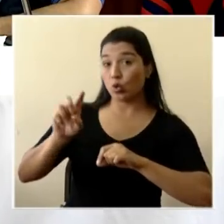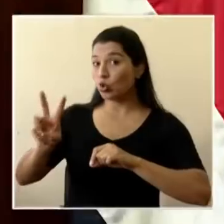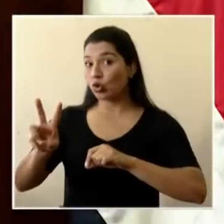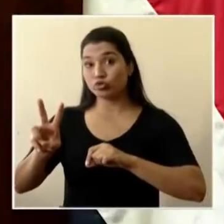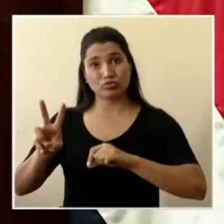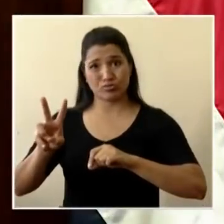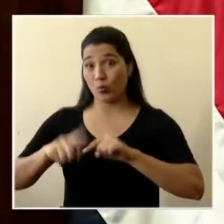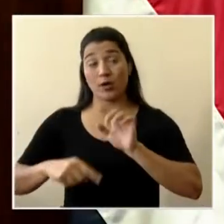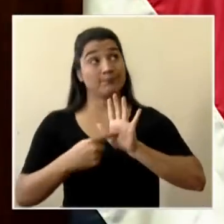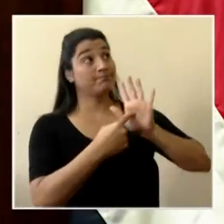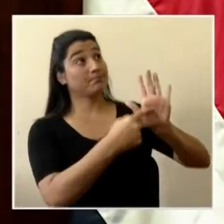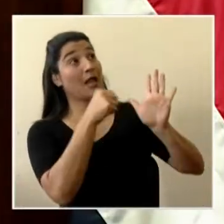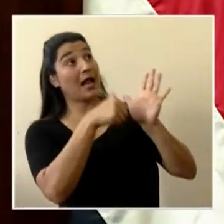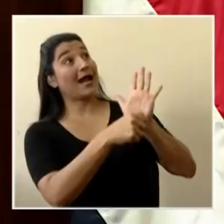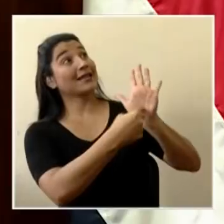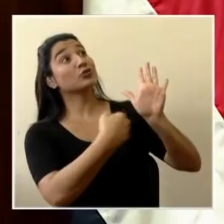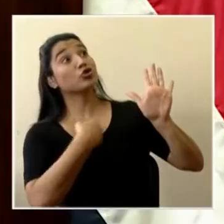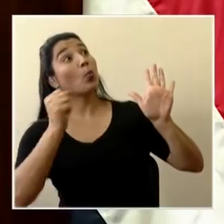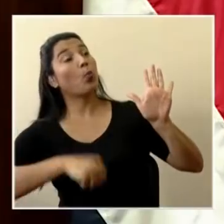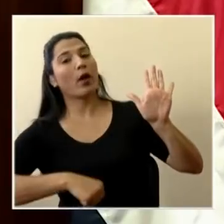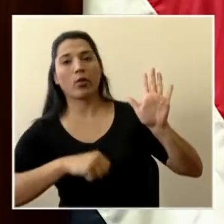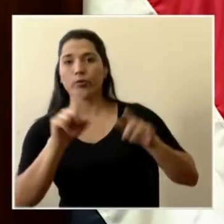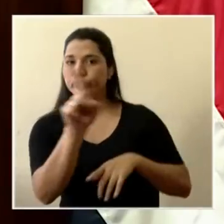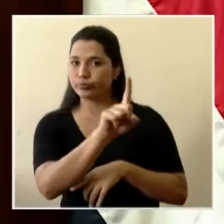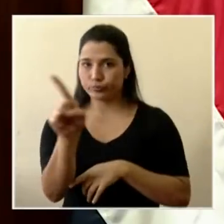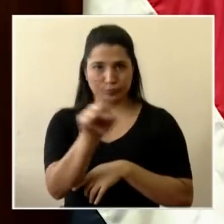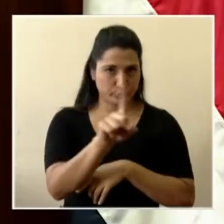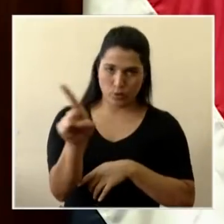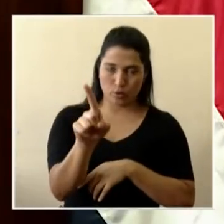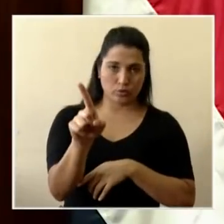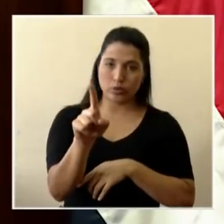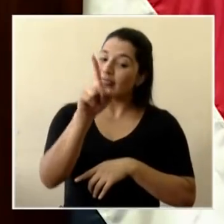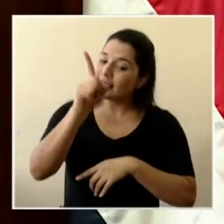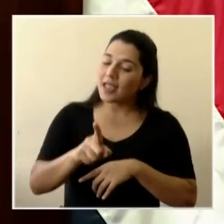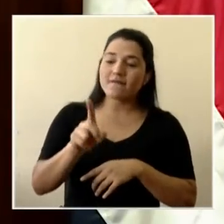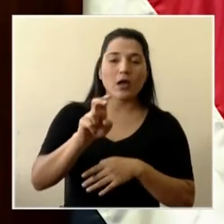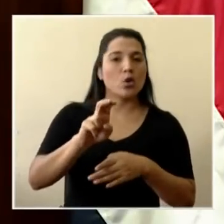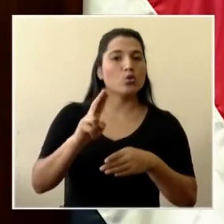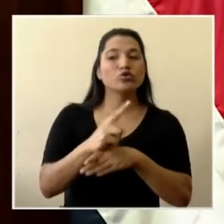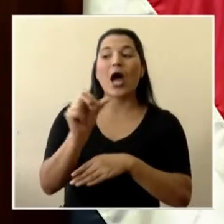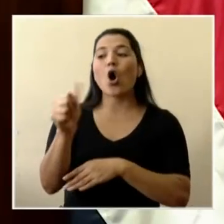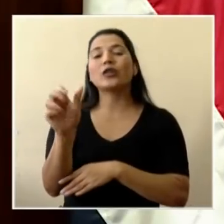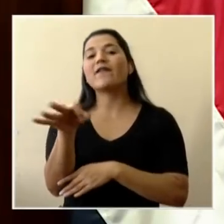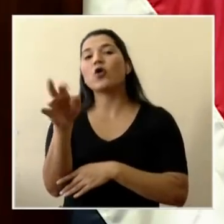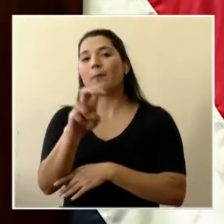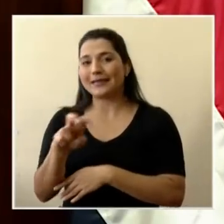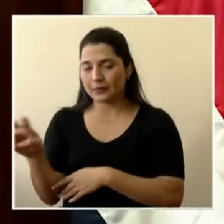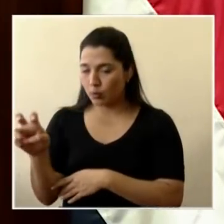usted tiene restricción el lunes, como es normal, como ha sido siempre, usted no puede circular.